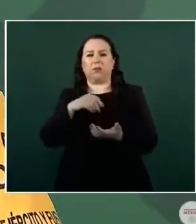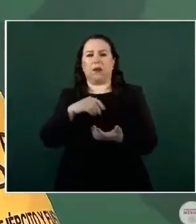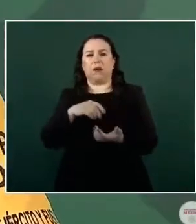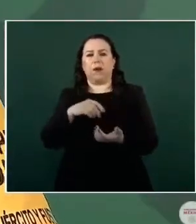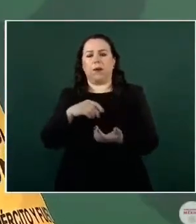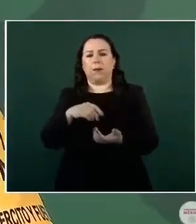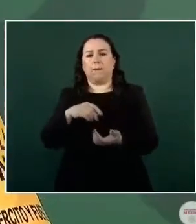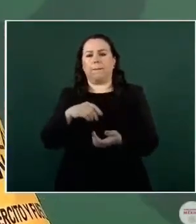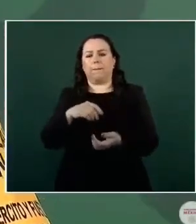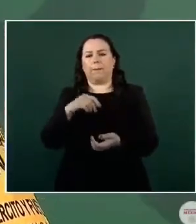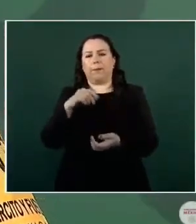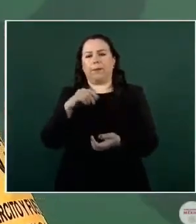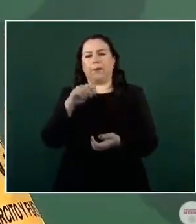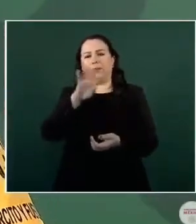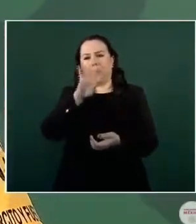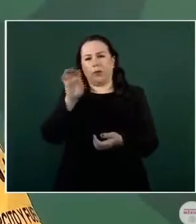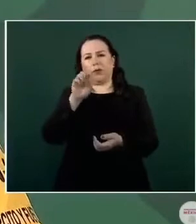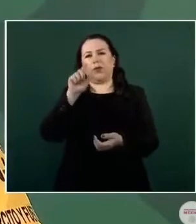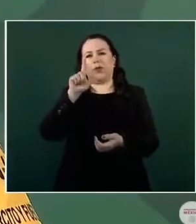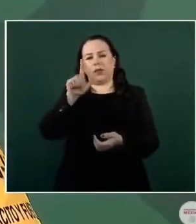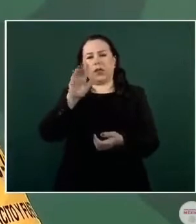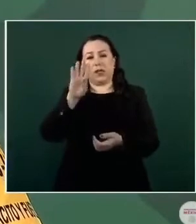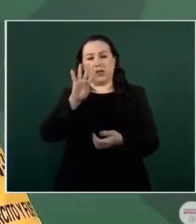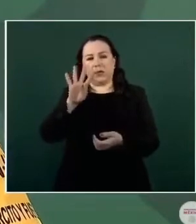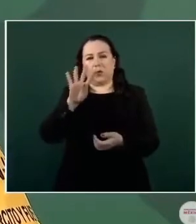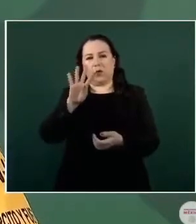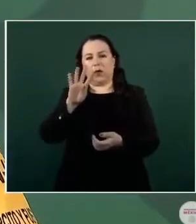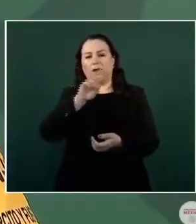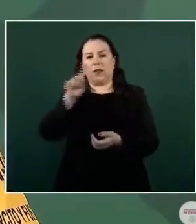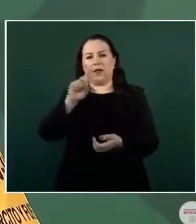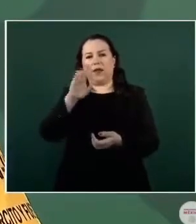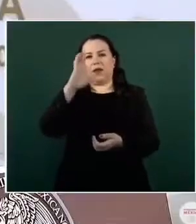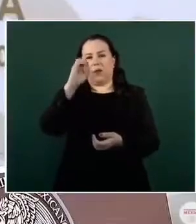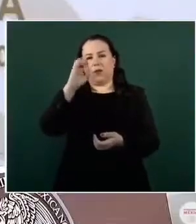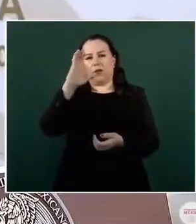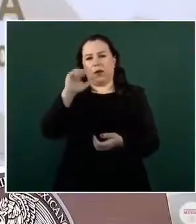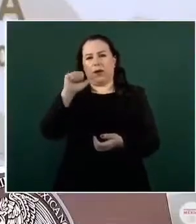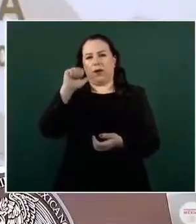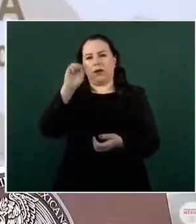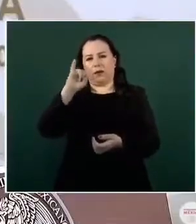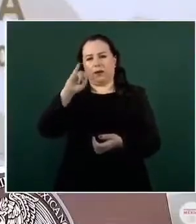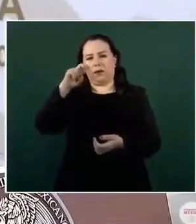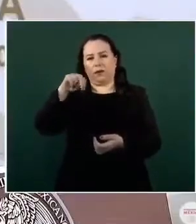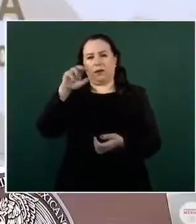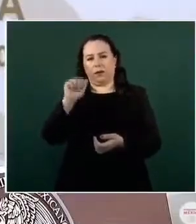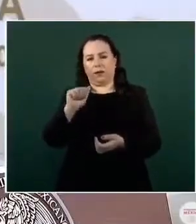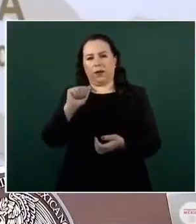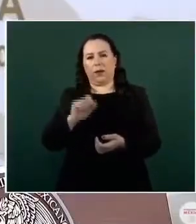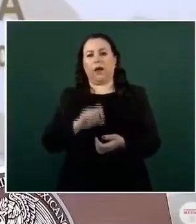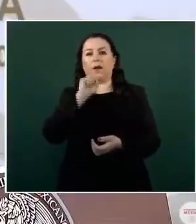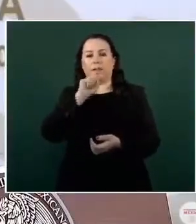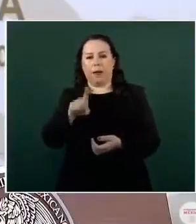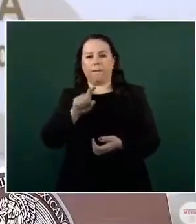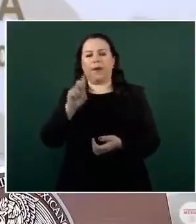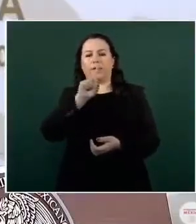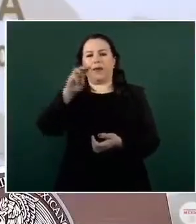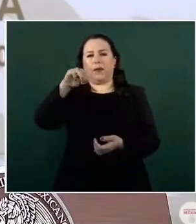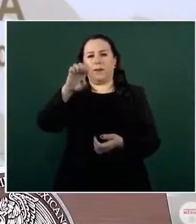tenemos 419 kilogramos de cocaína, 109 kilogramos de